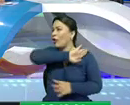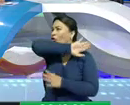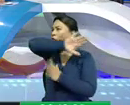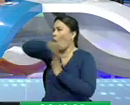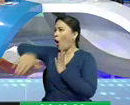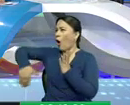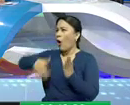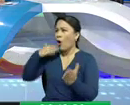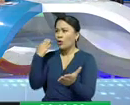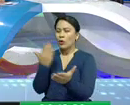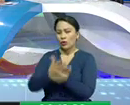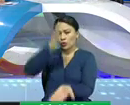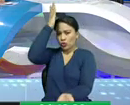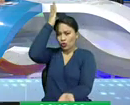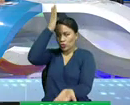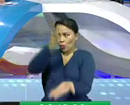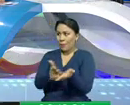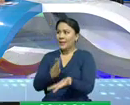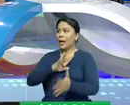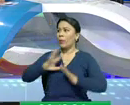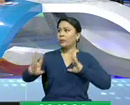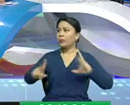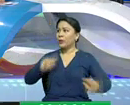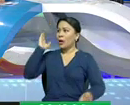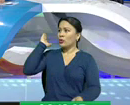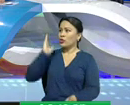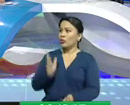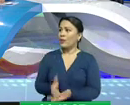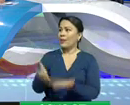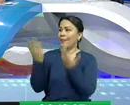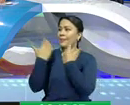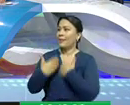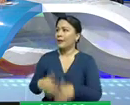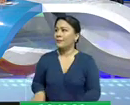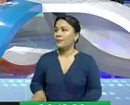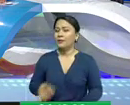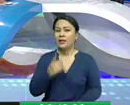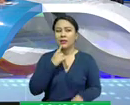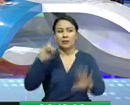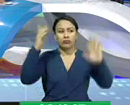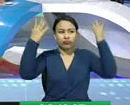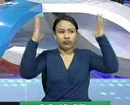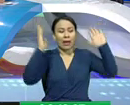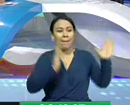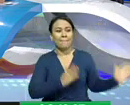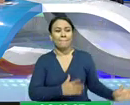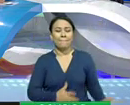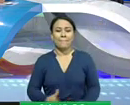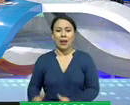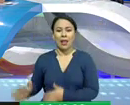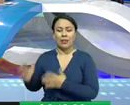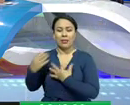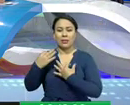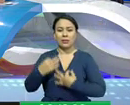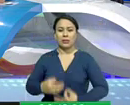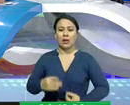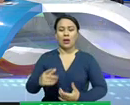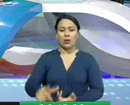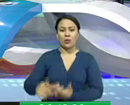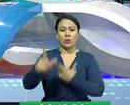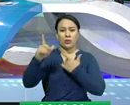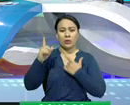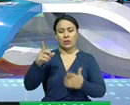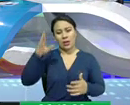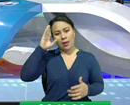combatir el hampa y el delito sus horas están contadas ese plan de seguridad como lo han anunciado las autoridades